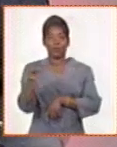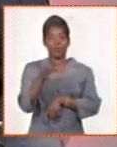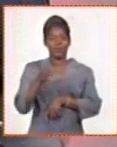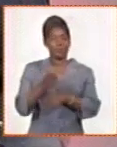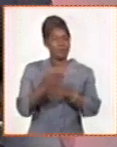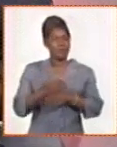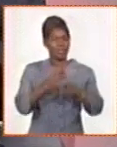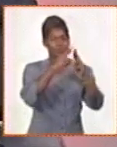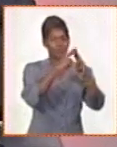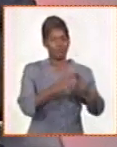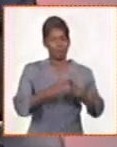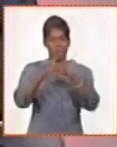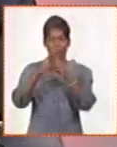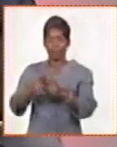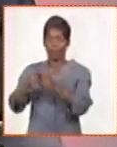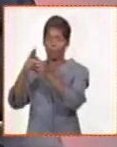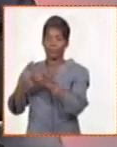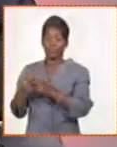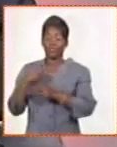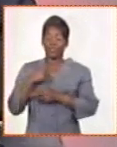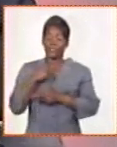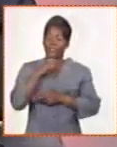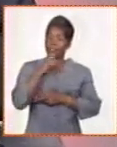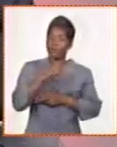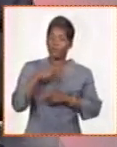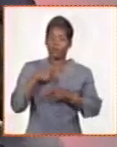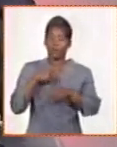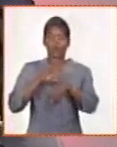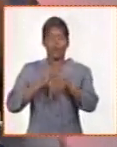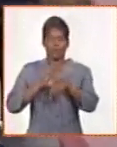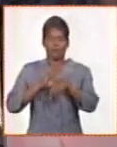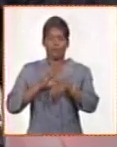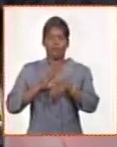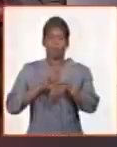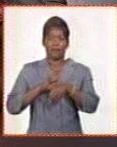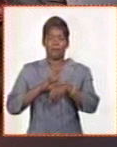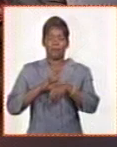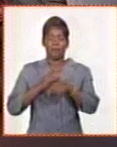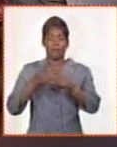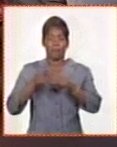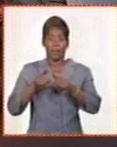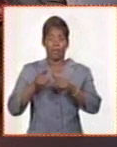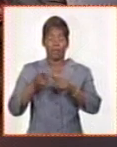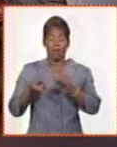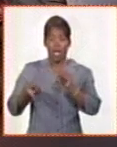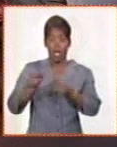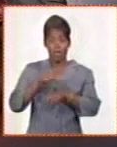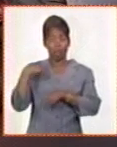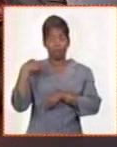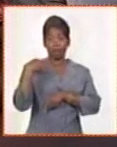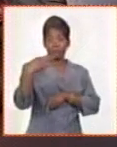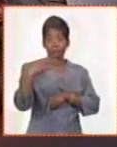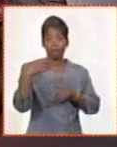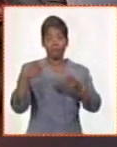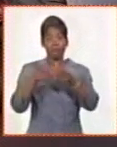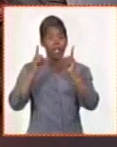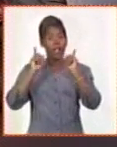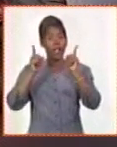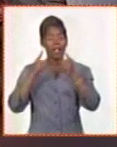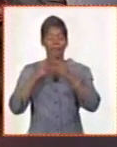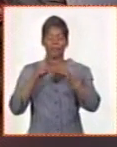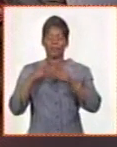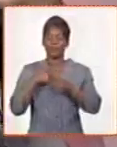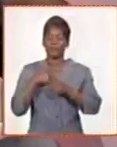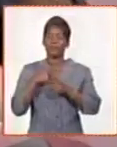Alegría. Yo no pude ir por problemas de salud ayer con el Ministerio de Cultura, a eso me invitaron, pero no pude ir, pero sin embargo me dio mucha